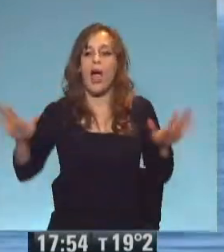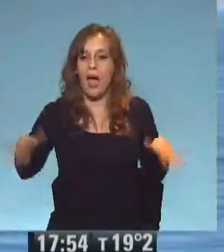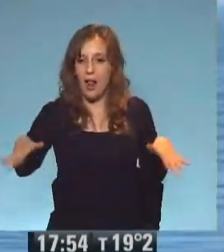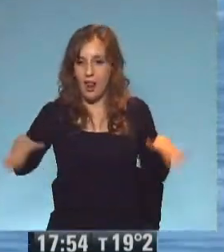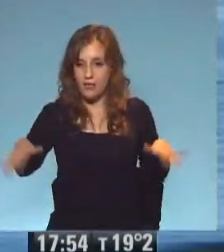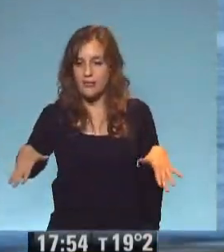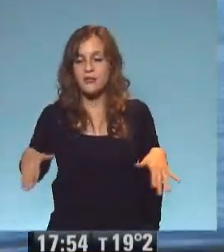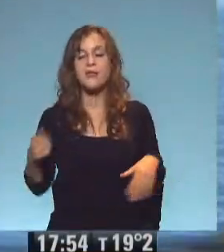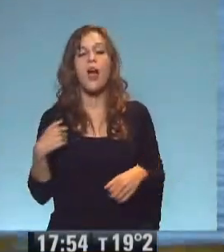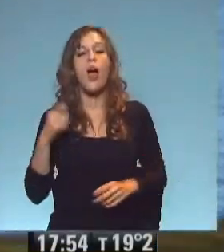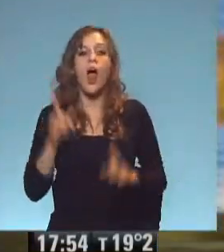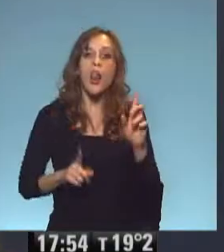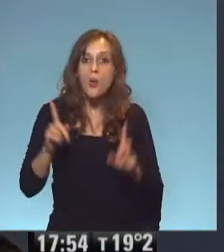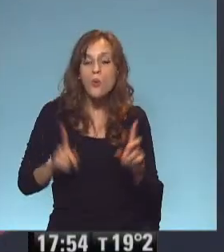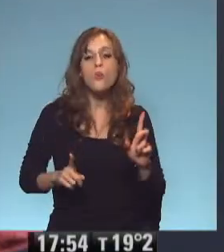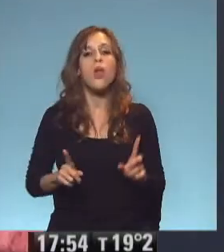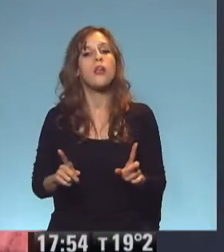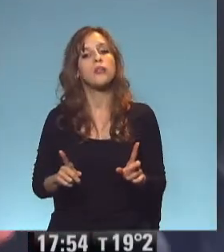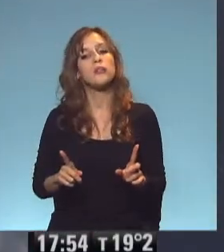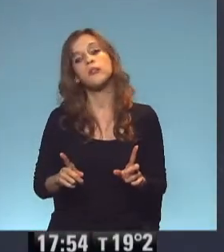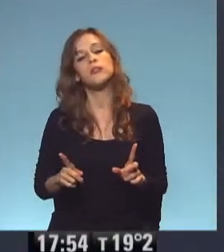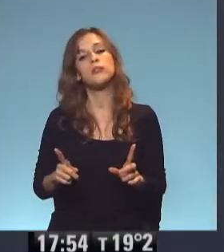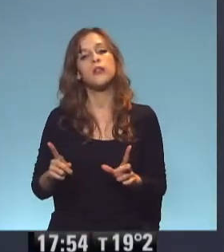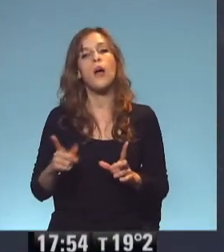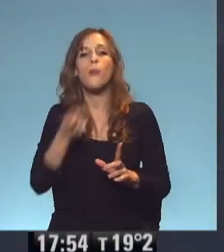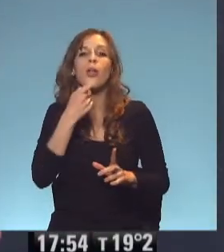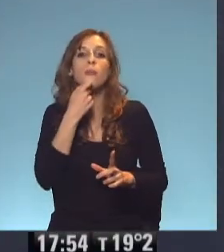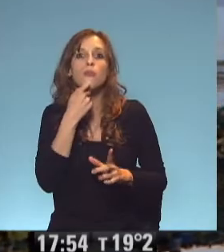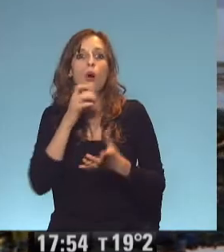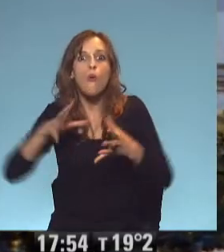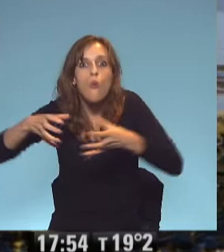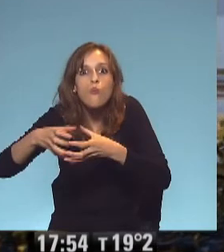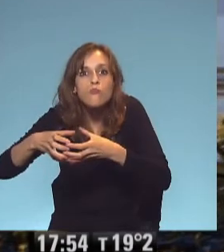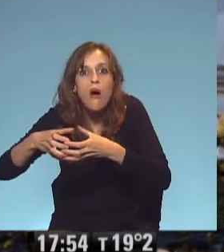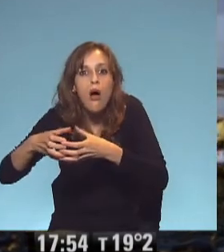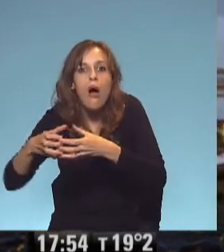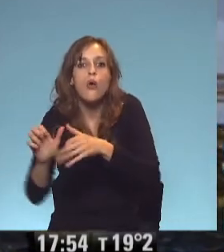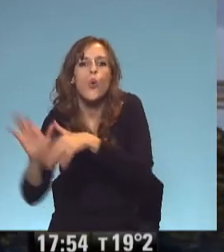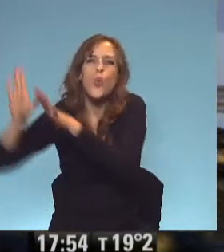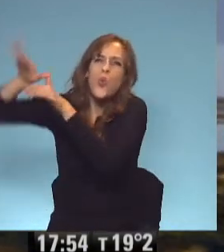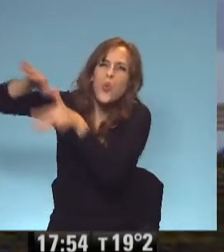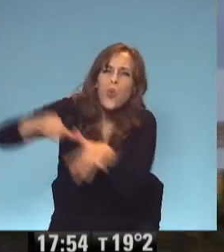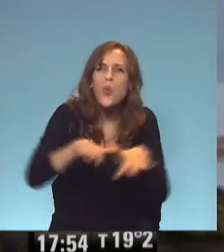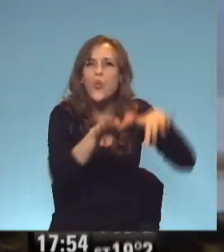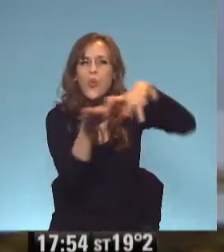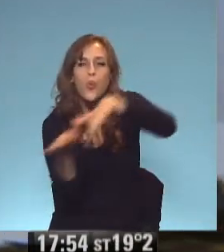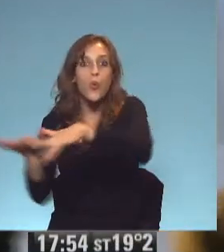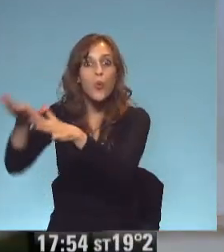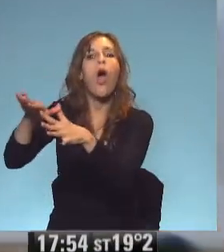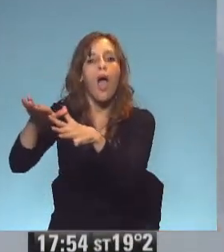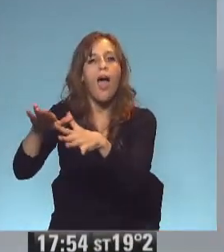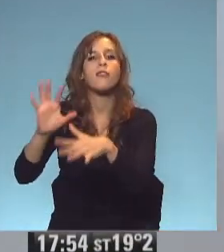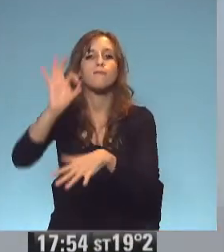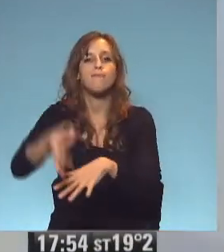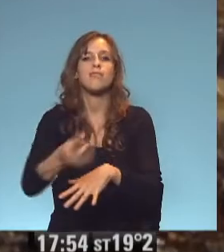Hay algunas que hasta realizan vuelos sincronizados para reconocimiento de las parejas.